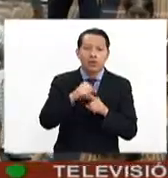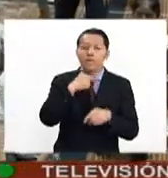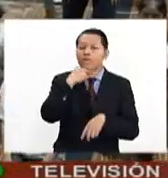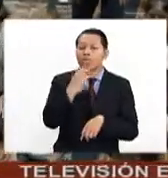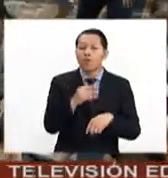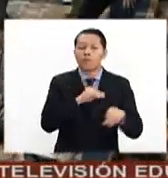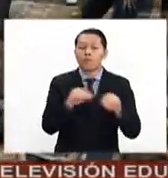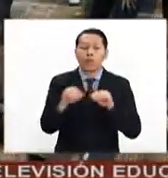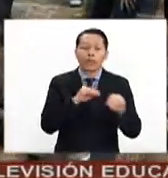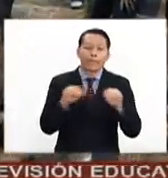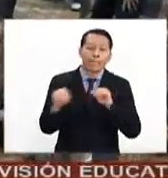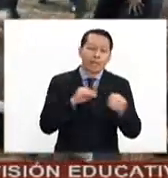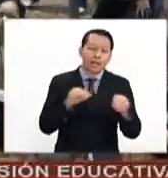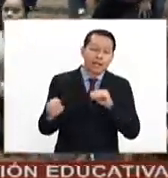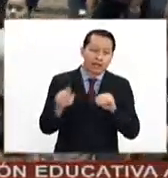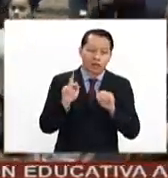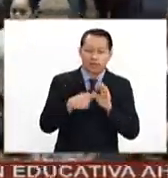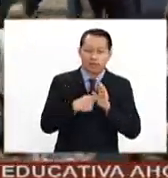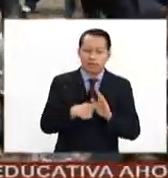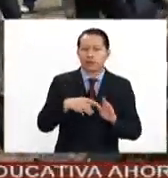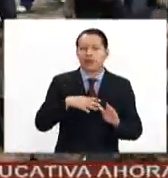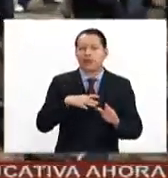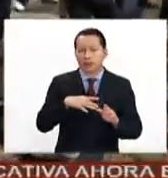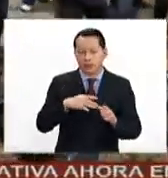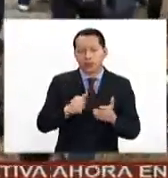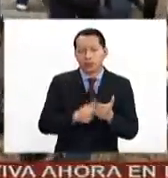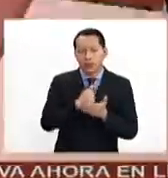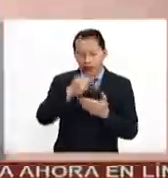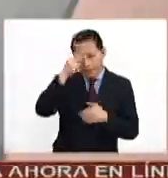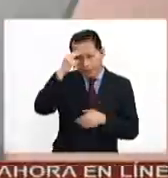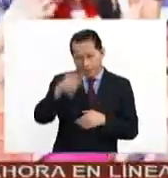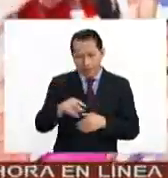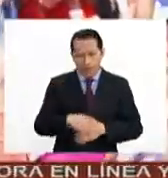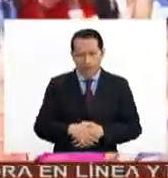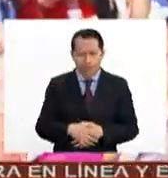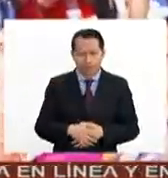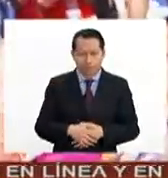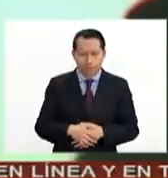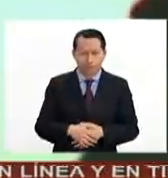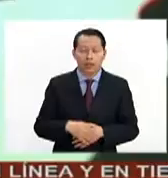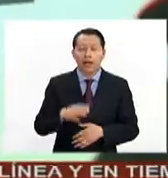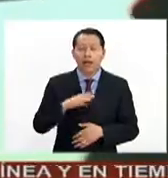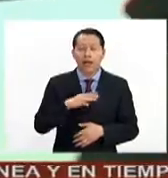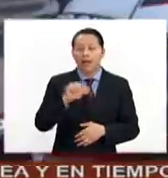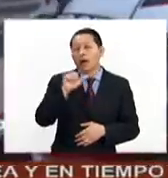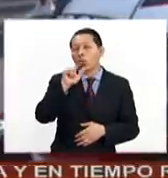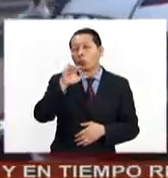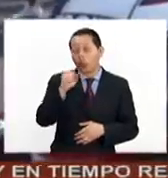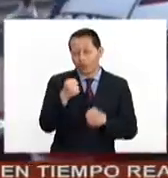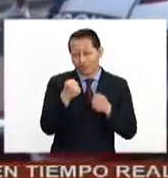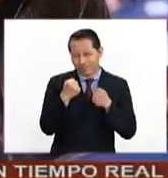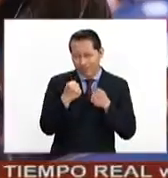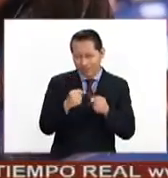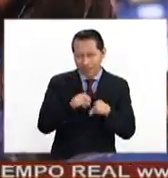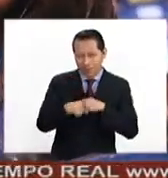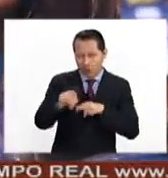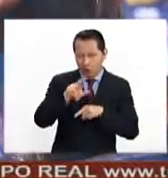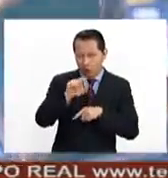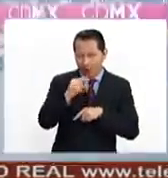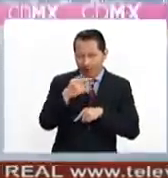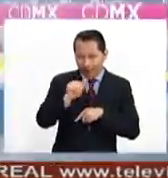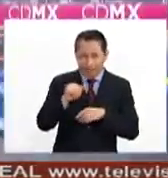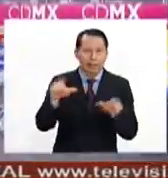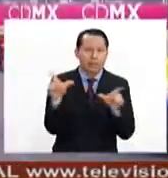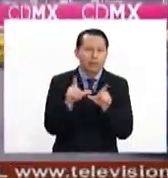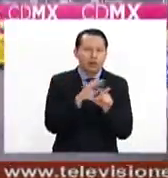en Movimiento ofrecerá concierto en la Ciudad de México. El Autódromo Hermano Rodríguez se encuentra listo para celebrar